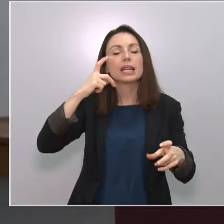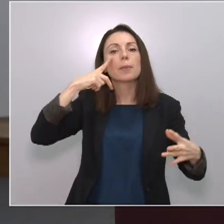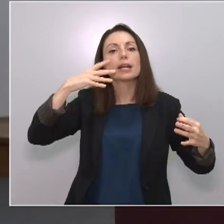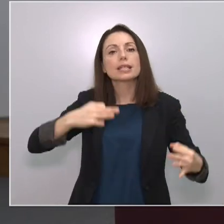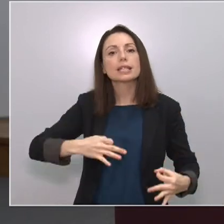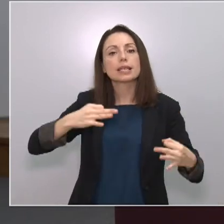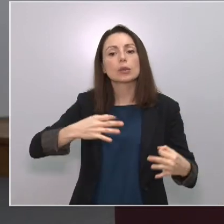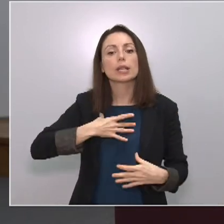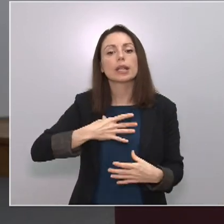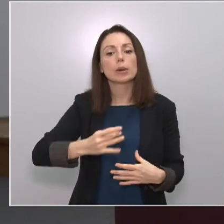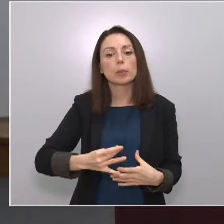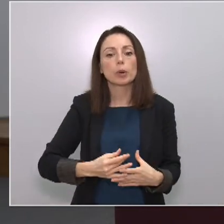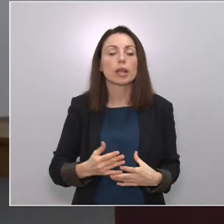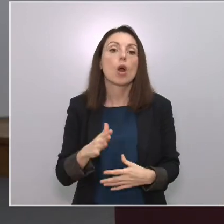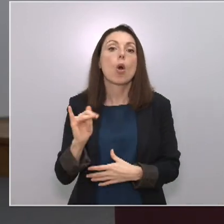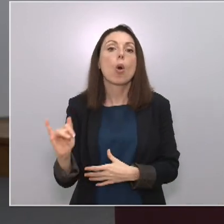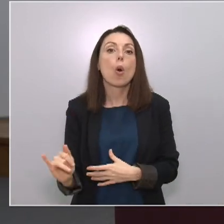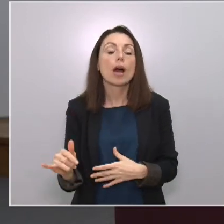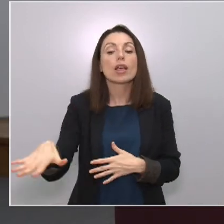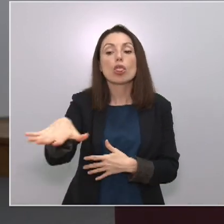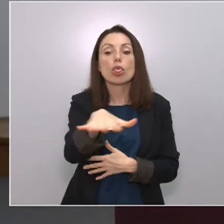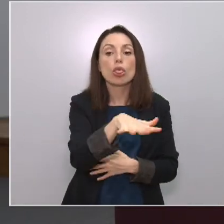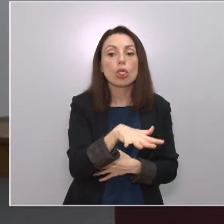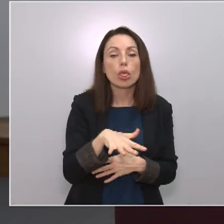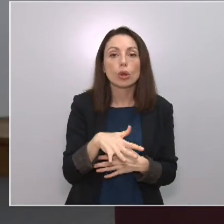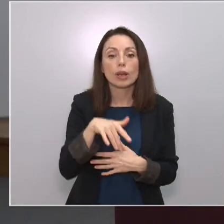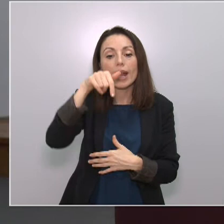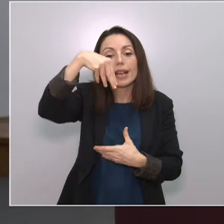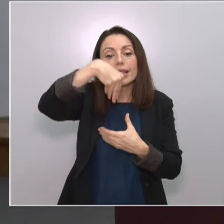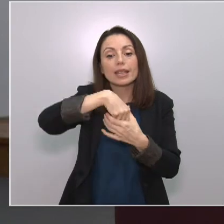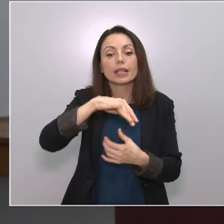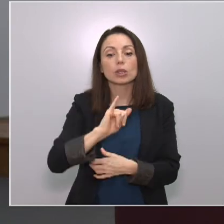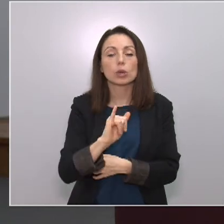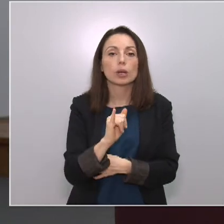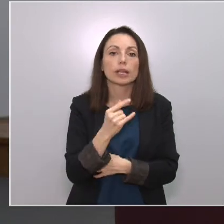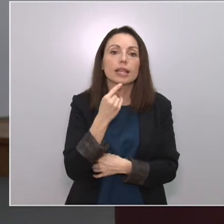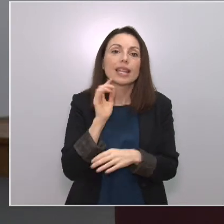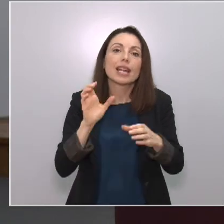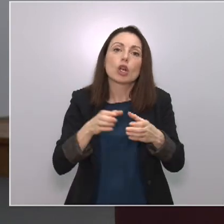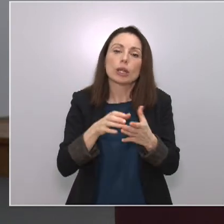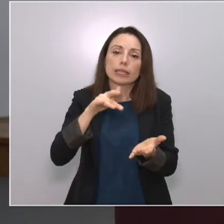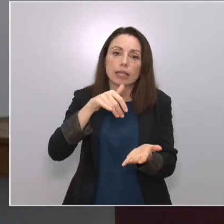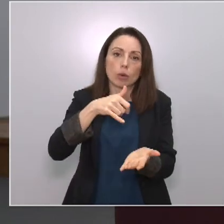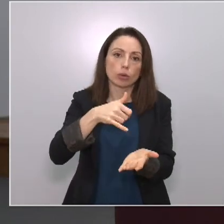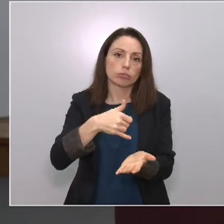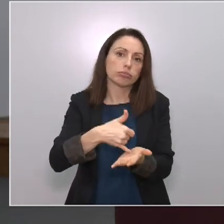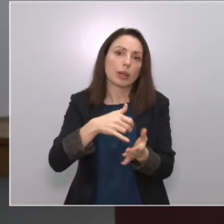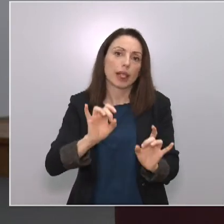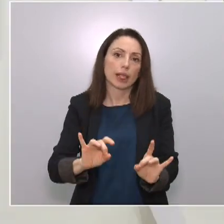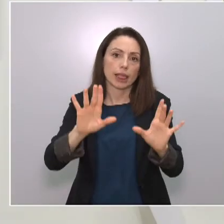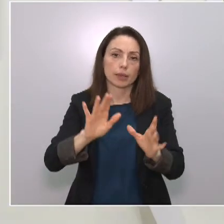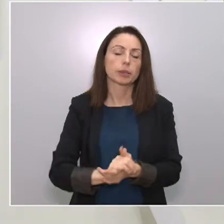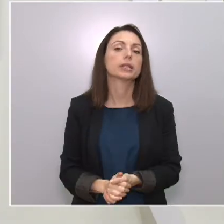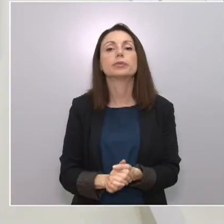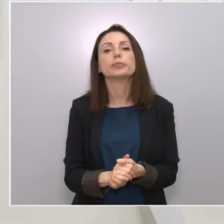que pudiera haber o que existe en determinadas instalaciones que acogen, no sé si decir, a colectivos más vulnerables.